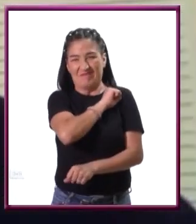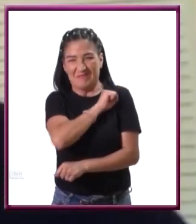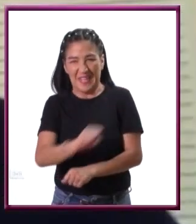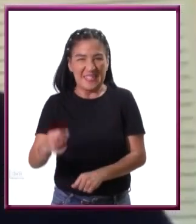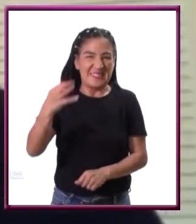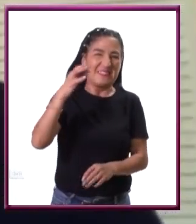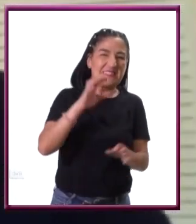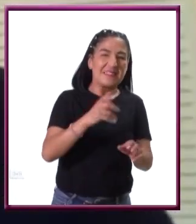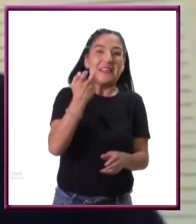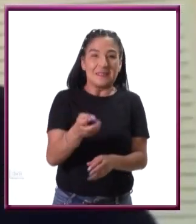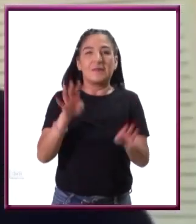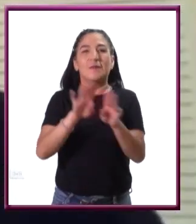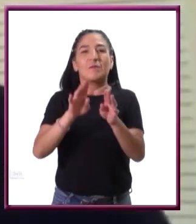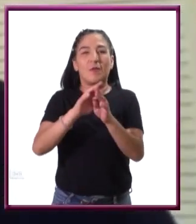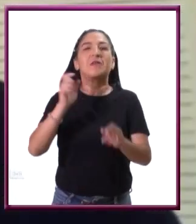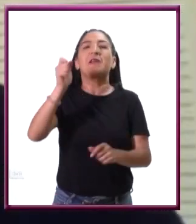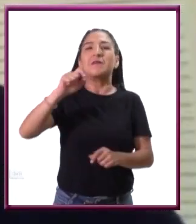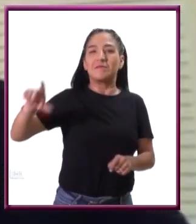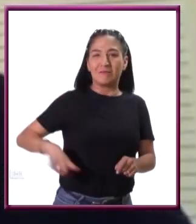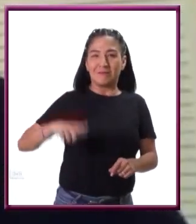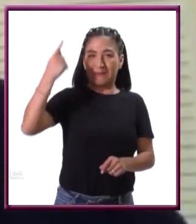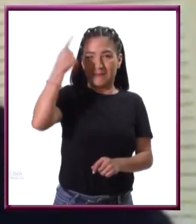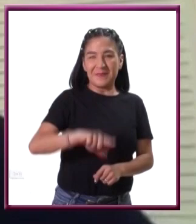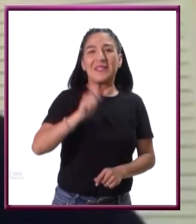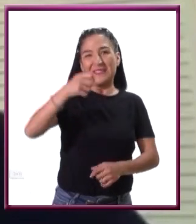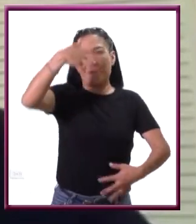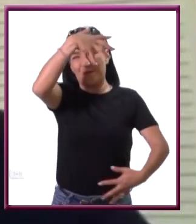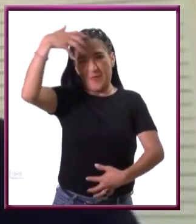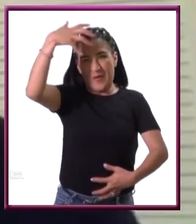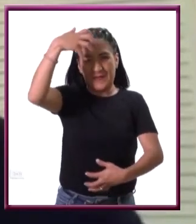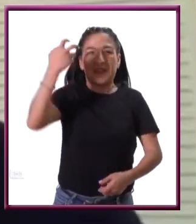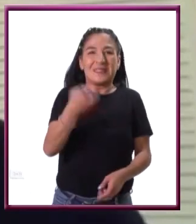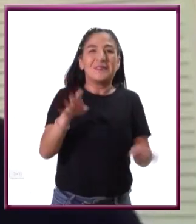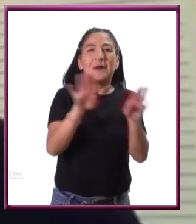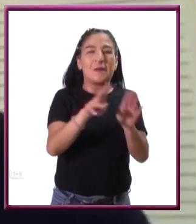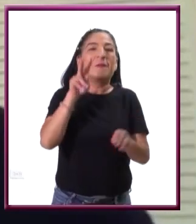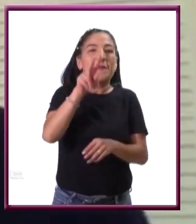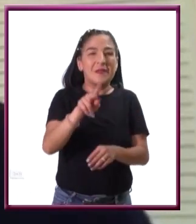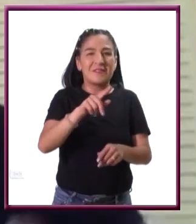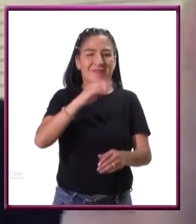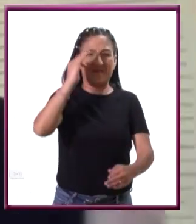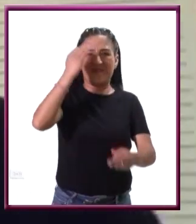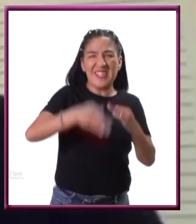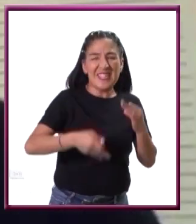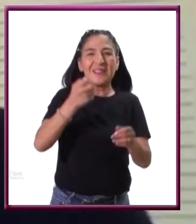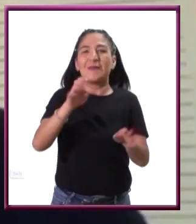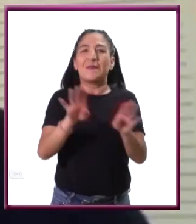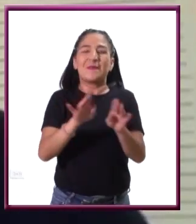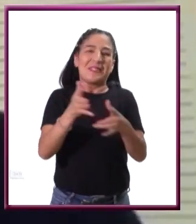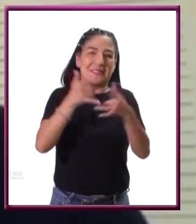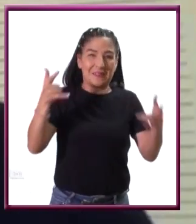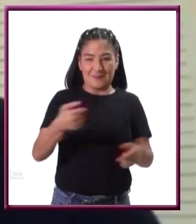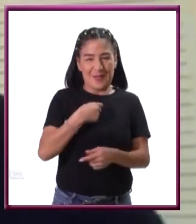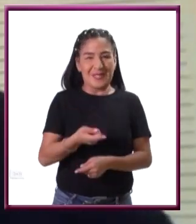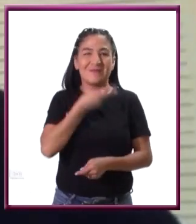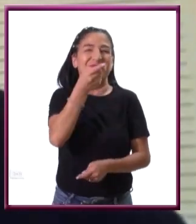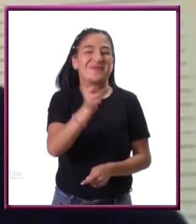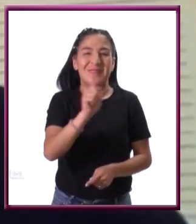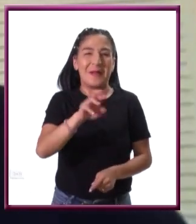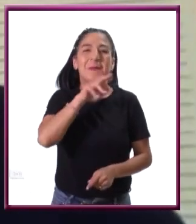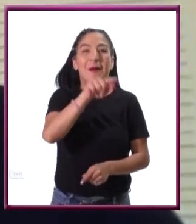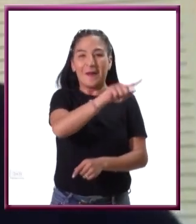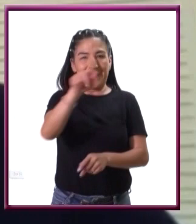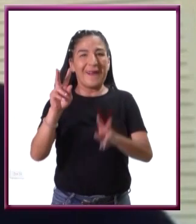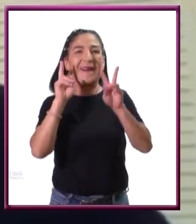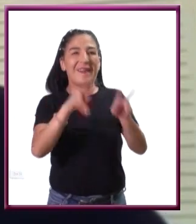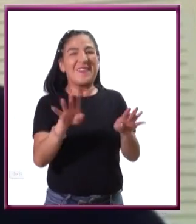gobiernan el mundo. Y bueno, es una película con un final, una escena final histórica, clásica, no la voy a decir aquí para que cuando la vean se sorprendan, y que aparte generó